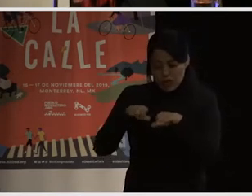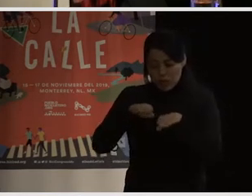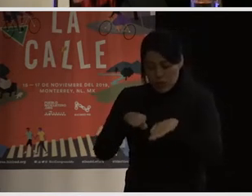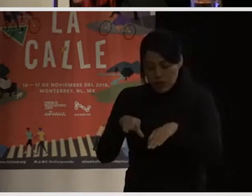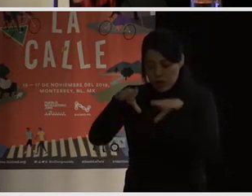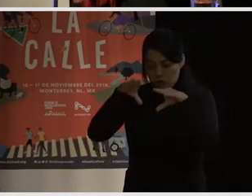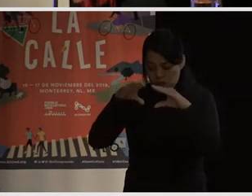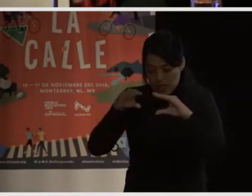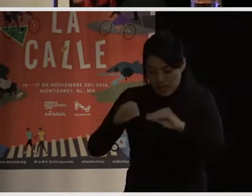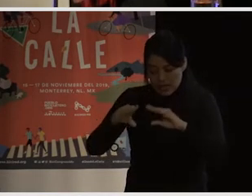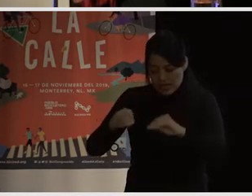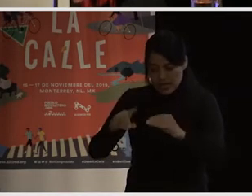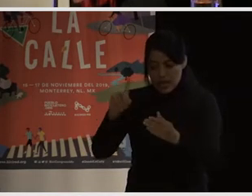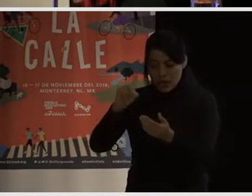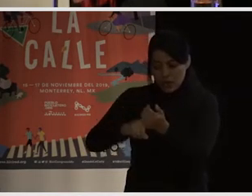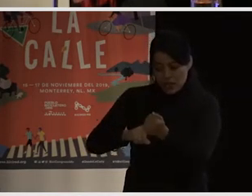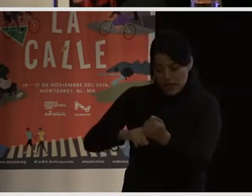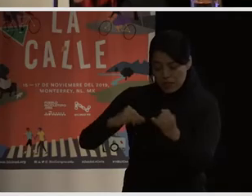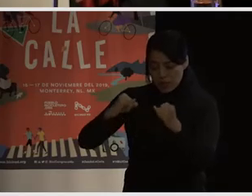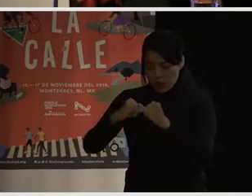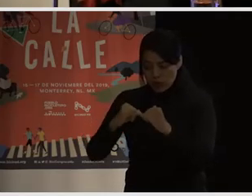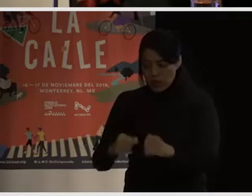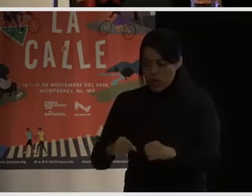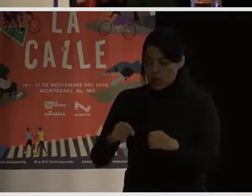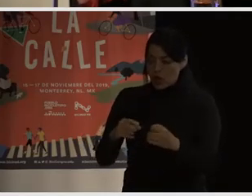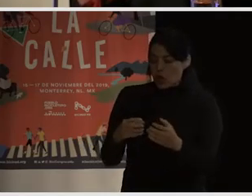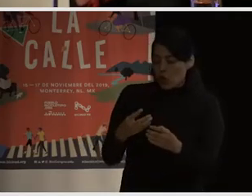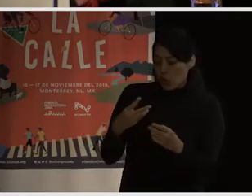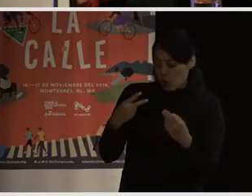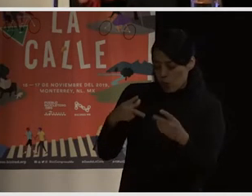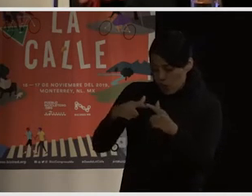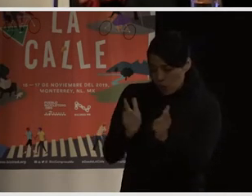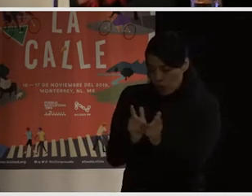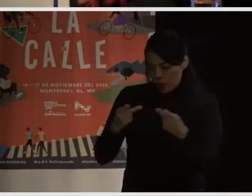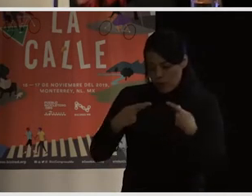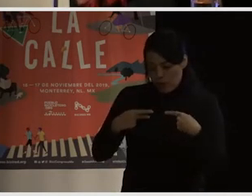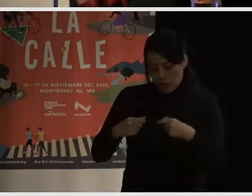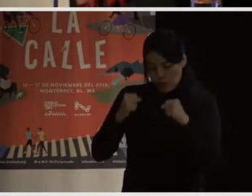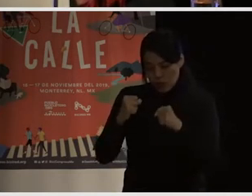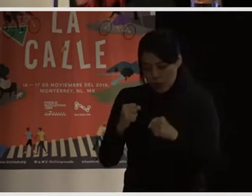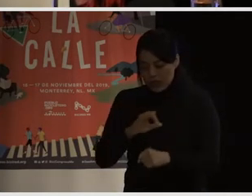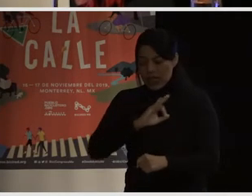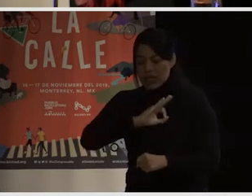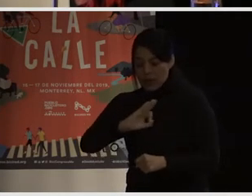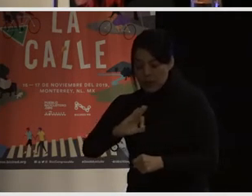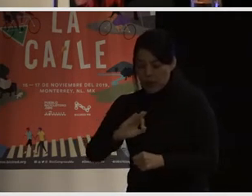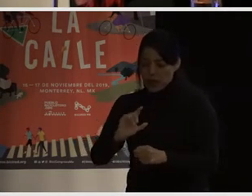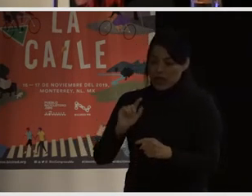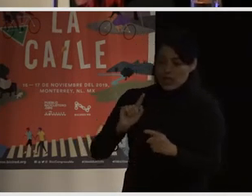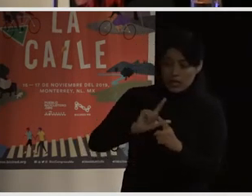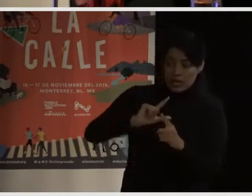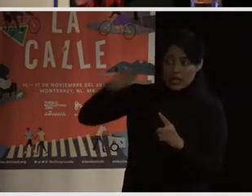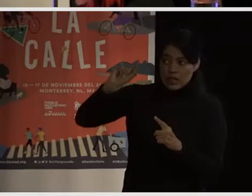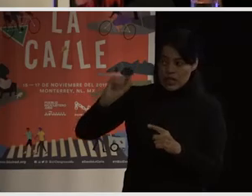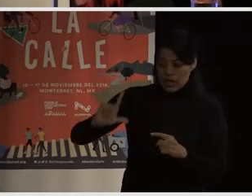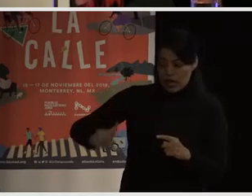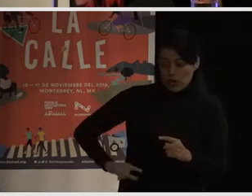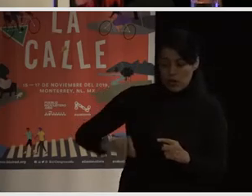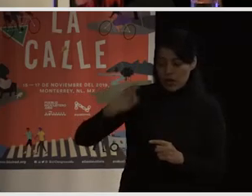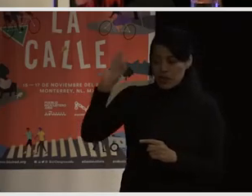capacitación interna y un equipo técnico muy fuerte que nos permite poder ir a pelear a la federación en un momento tan crítico para los